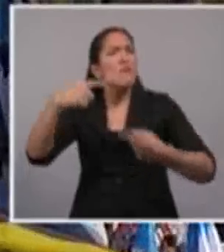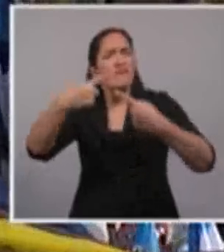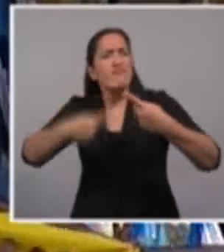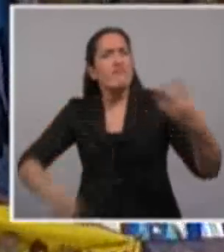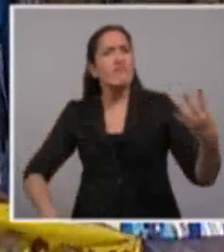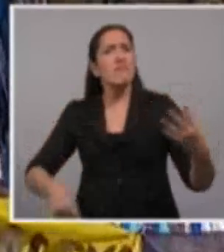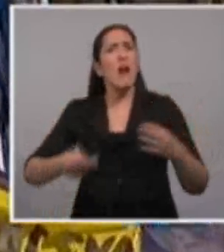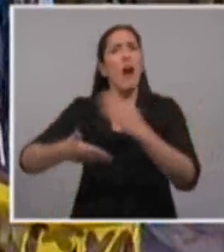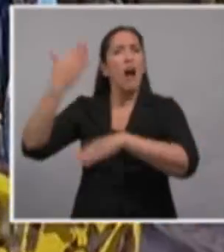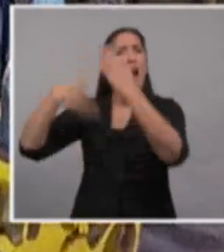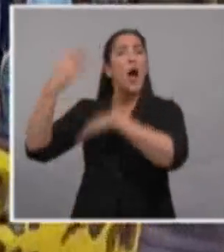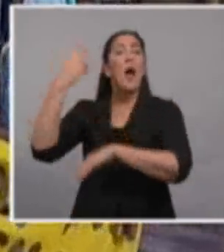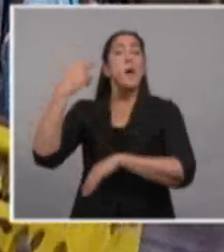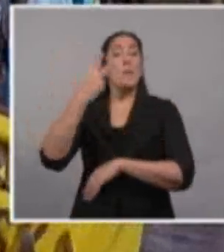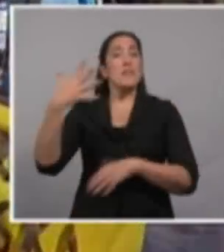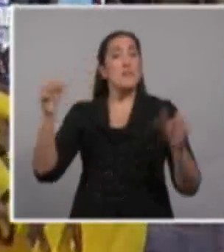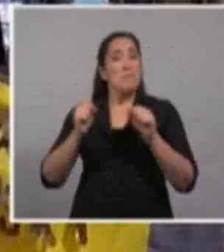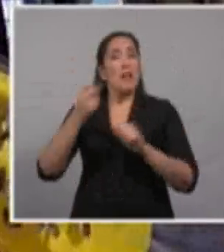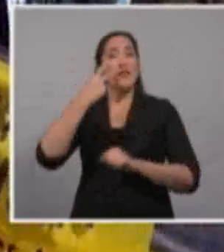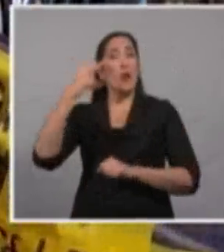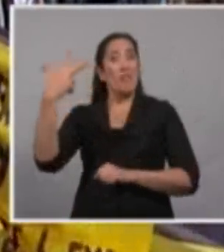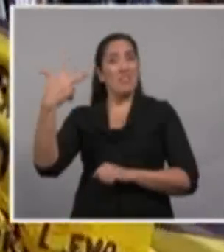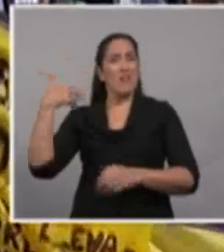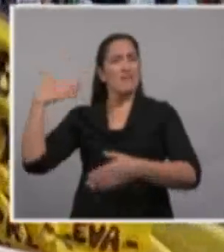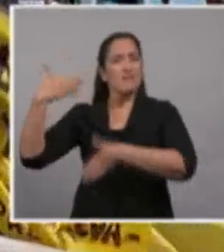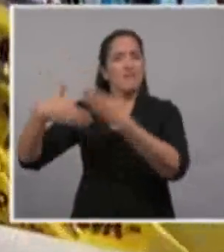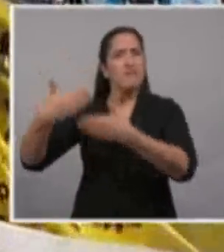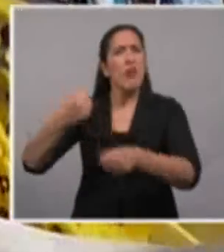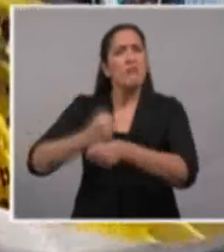desde aquel 25 de mayo del 2003.